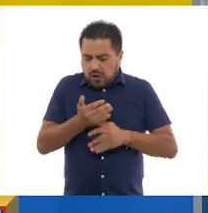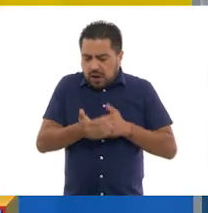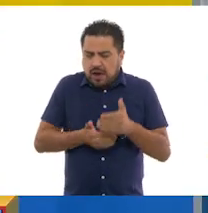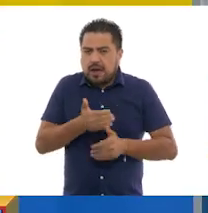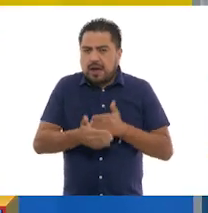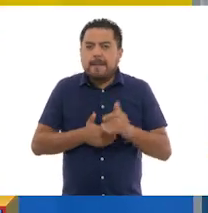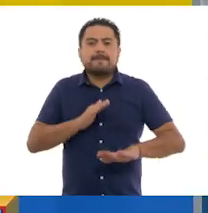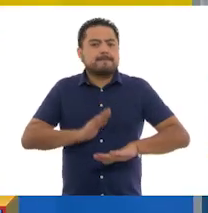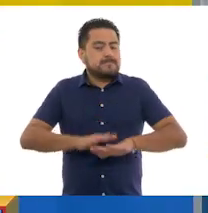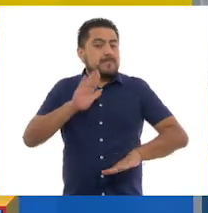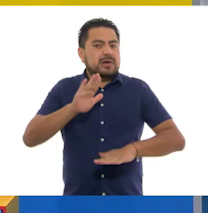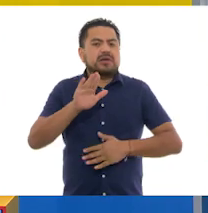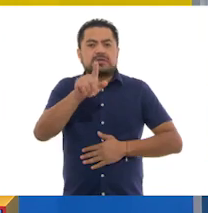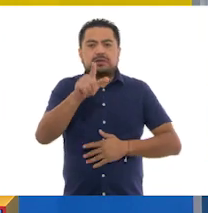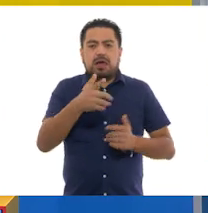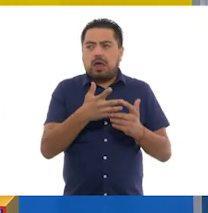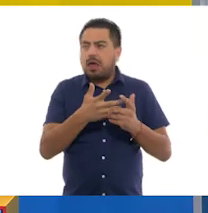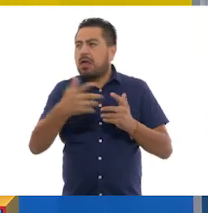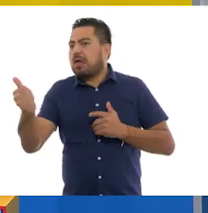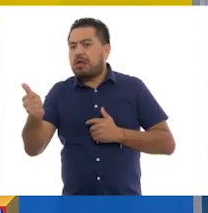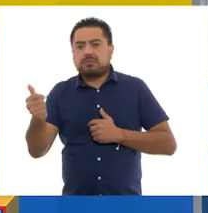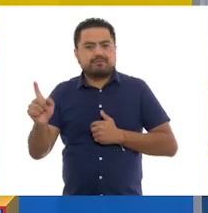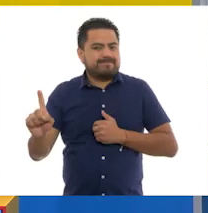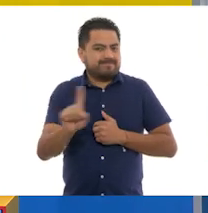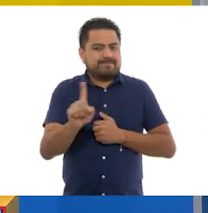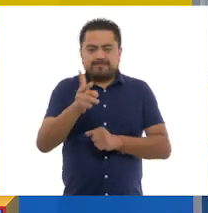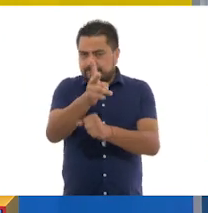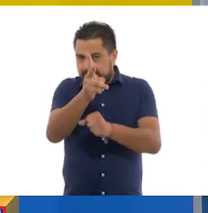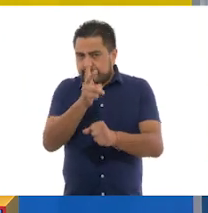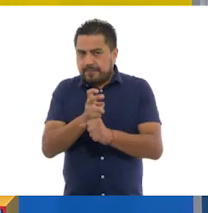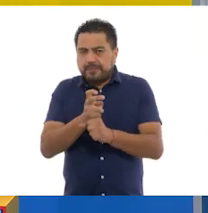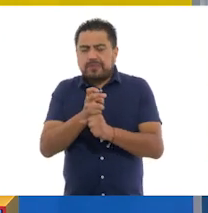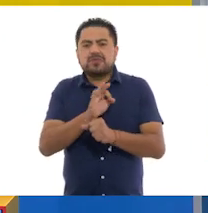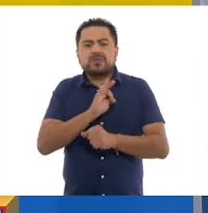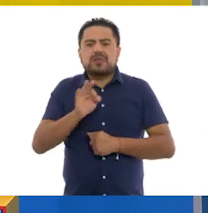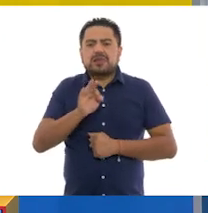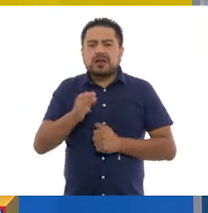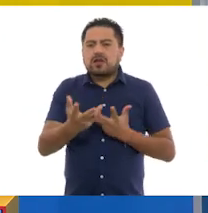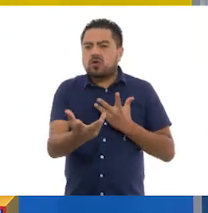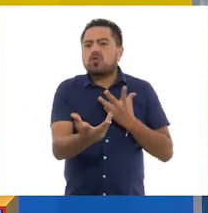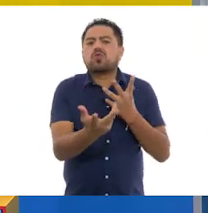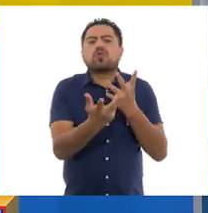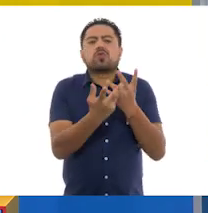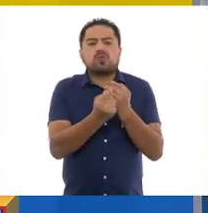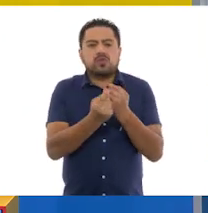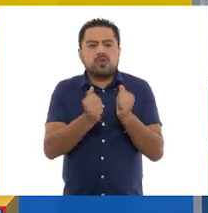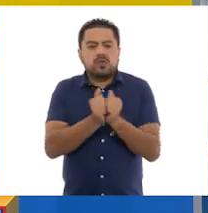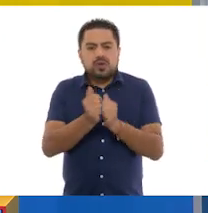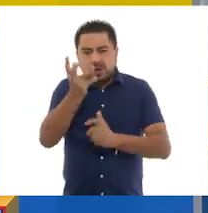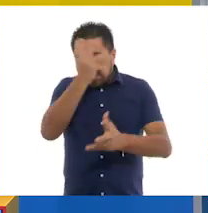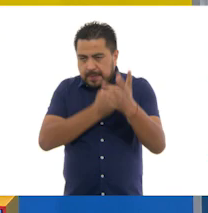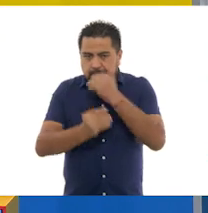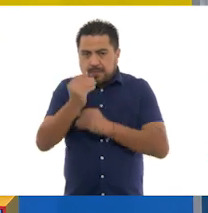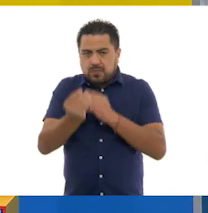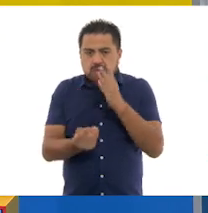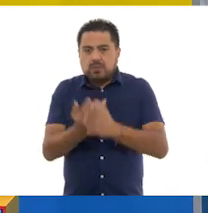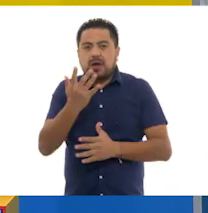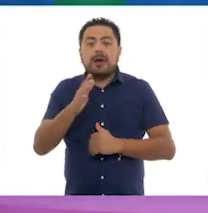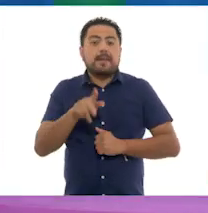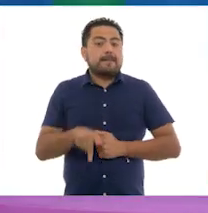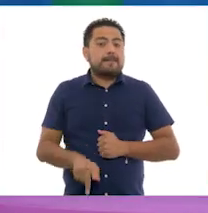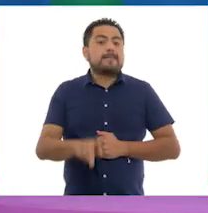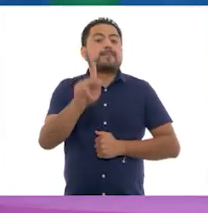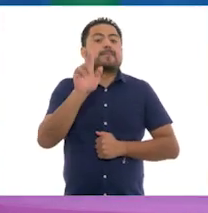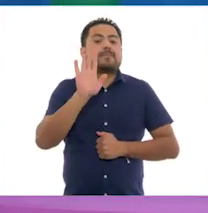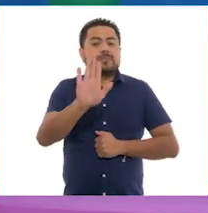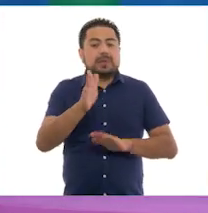otro pasito más, así que no se despeguen de donde están. Los invitamos a caminar de la mano rumbo al aprendizaje. Pero